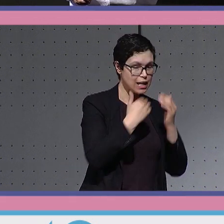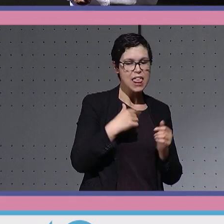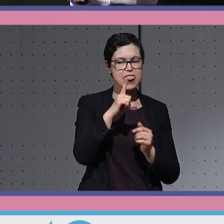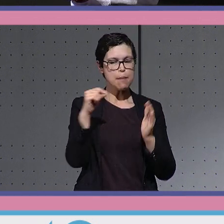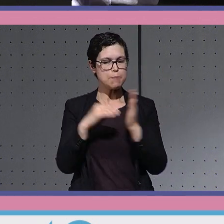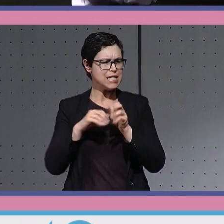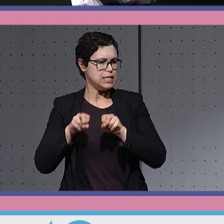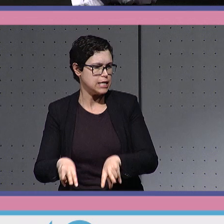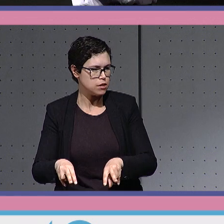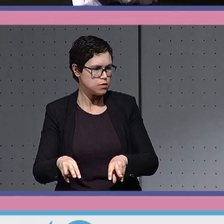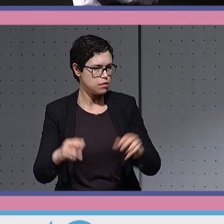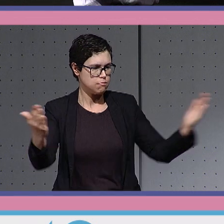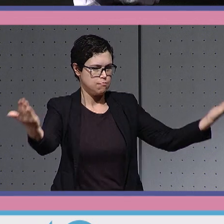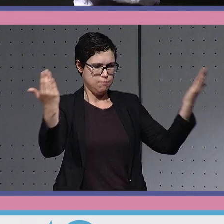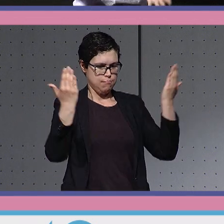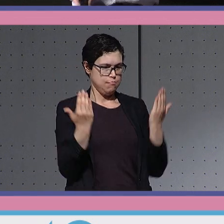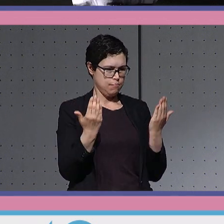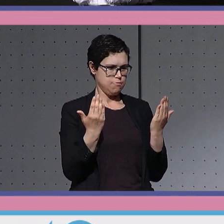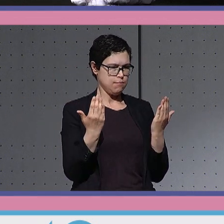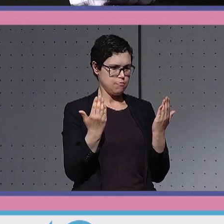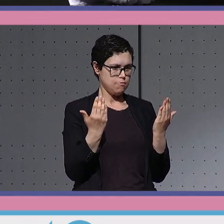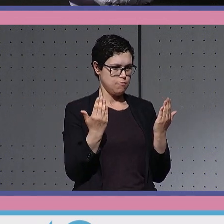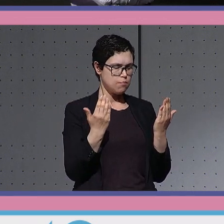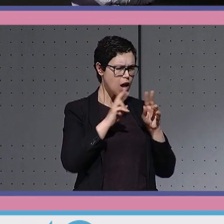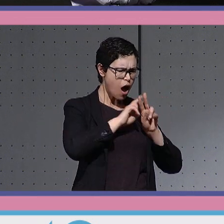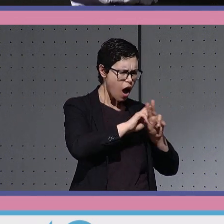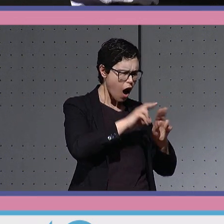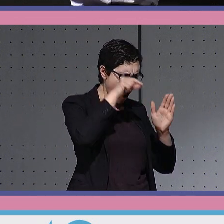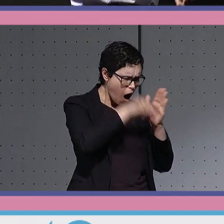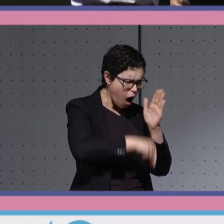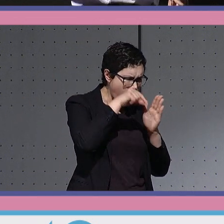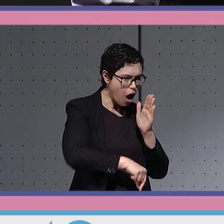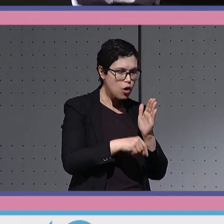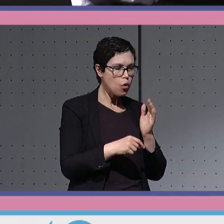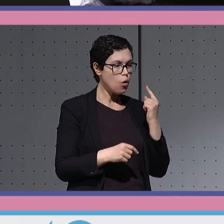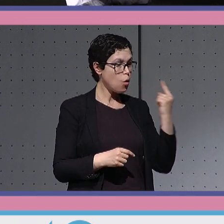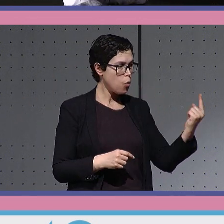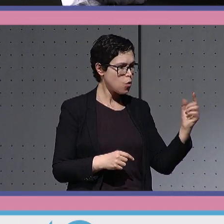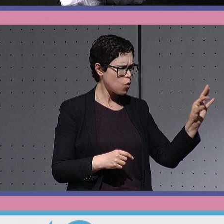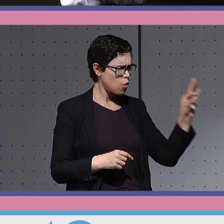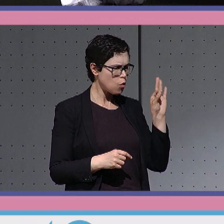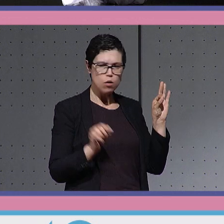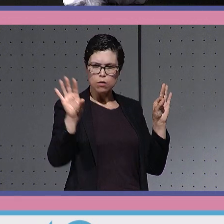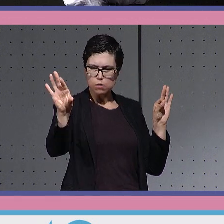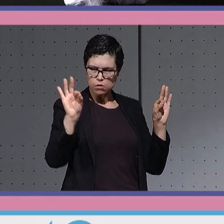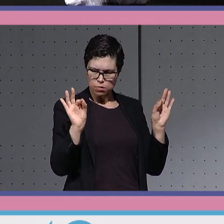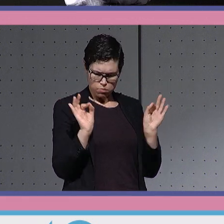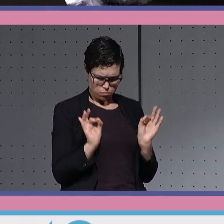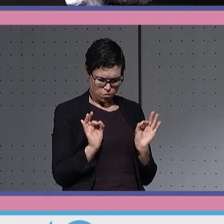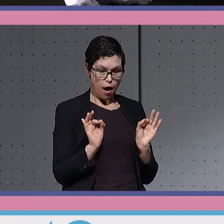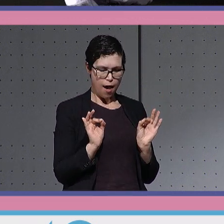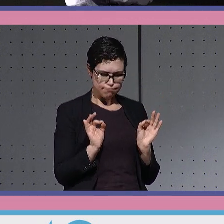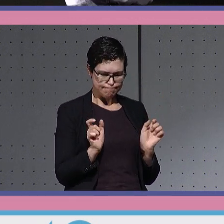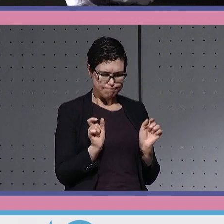autistas. Y mirar, no todo el libro, pero una letra por cada hoja del libro para ver es que tienen alguna letra un